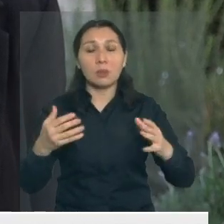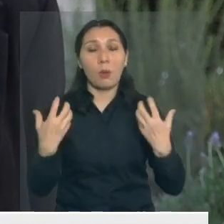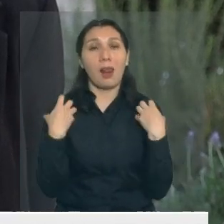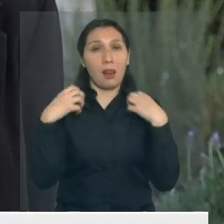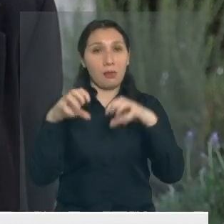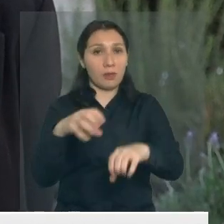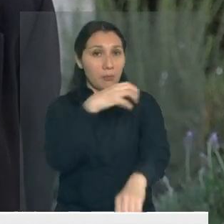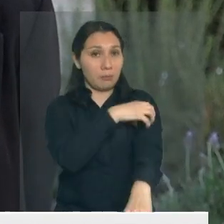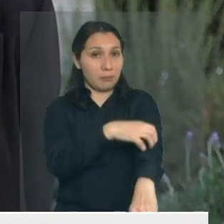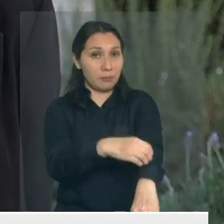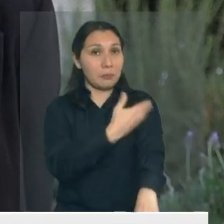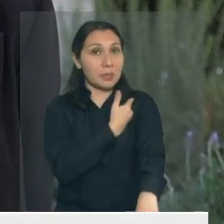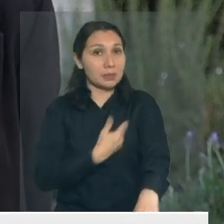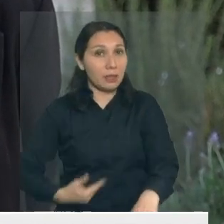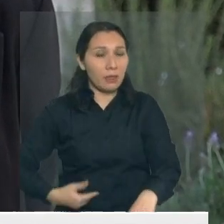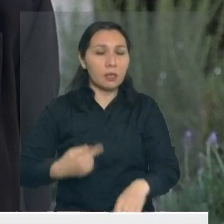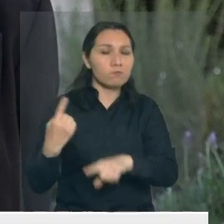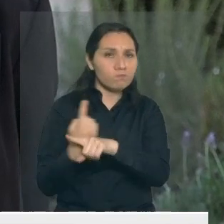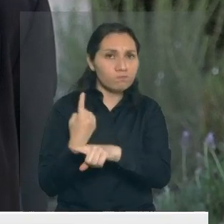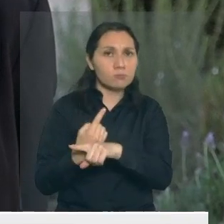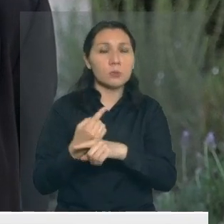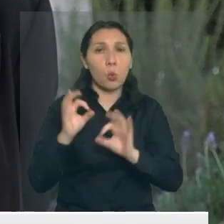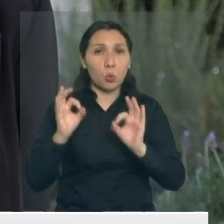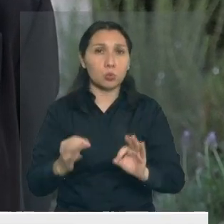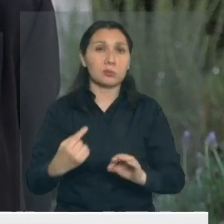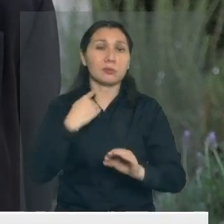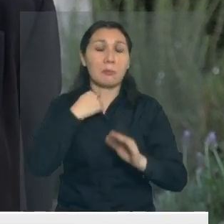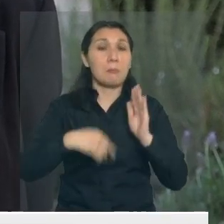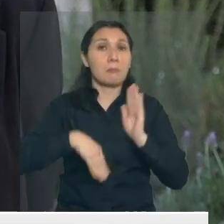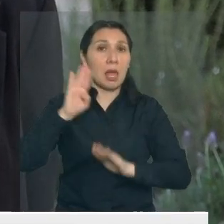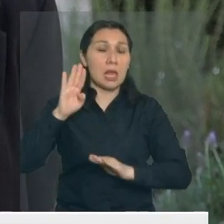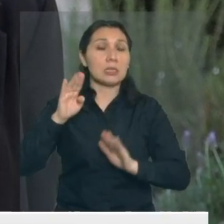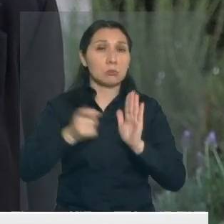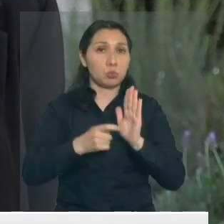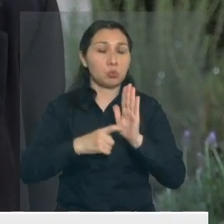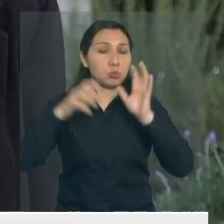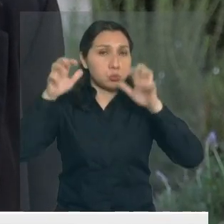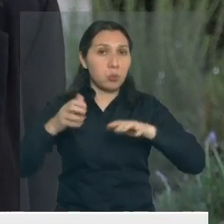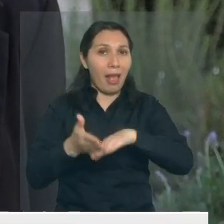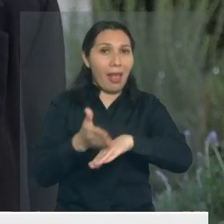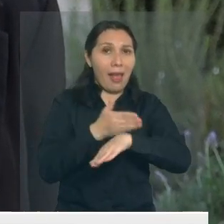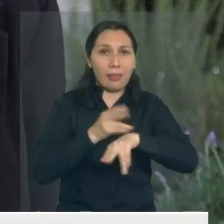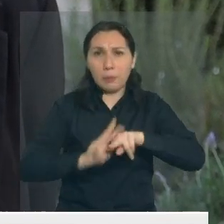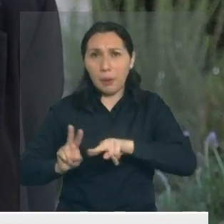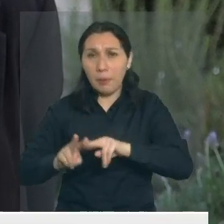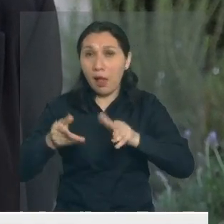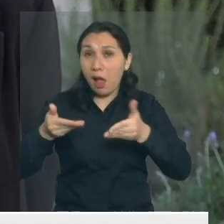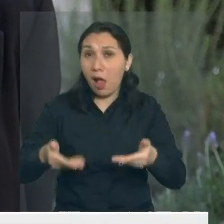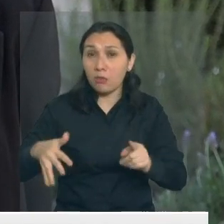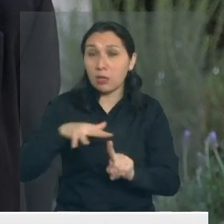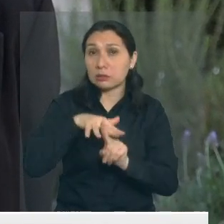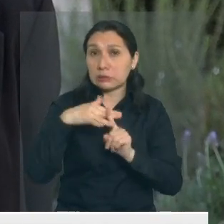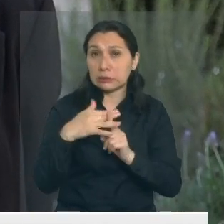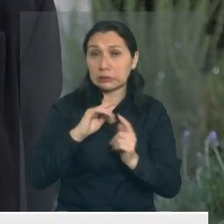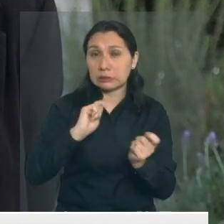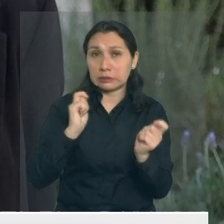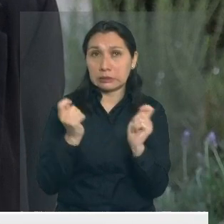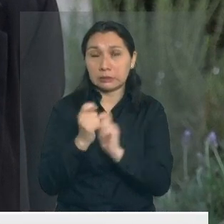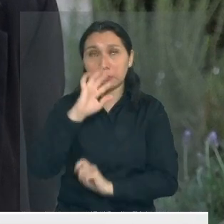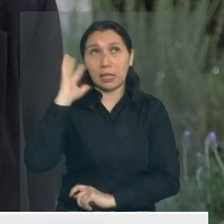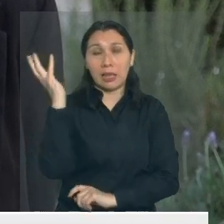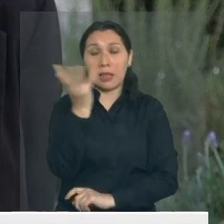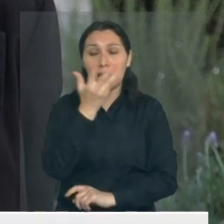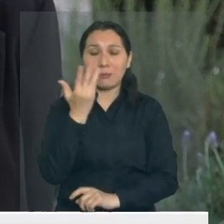delegados presidenciales en las regiones que van a ser afectadas para poder adelantarnos. En el actual contexto de cambio climático,